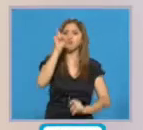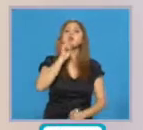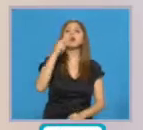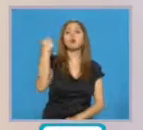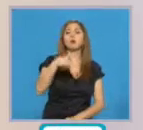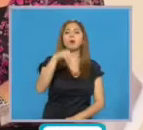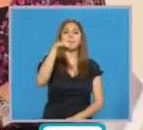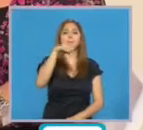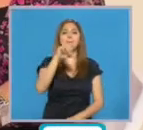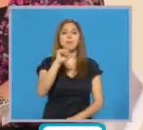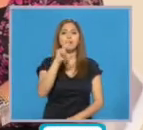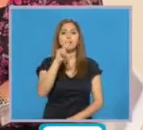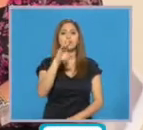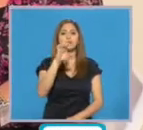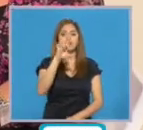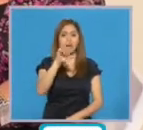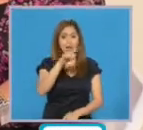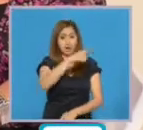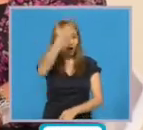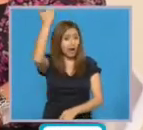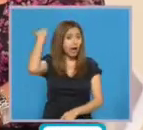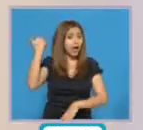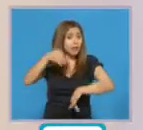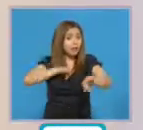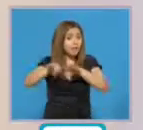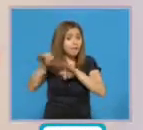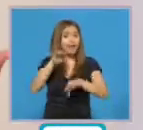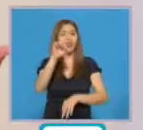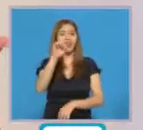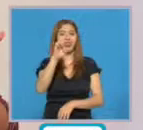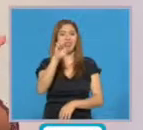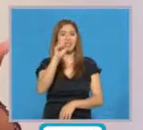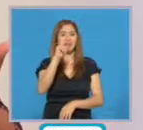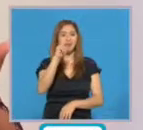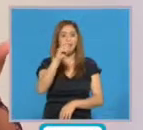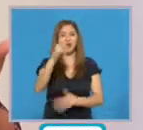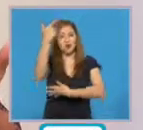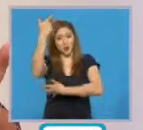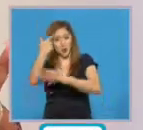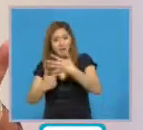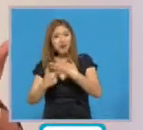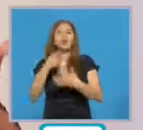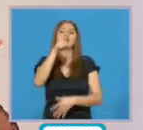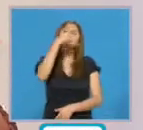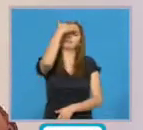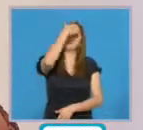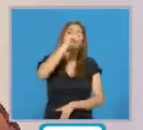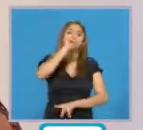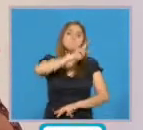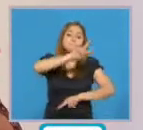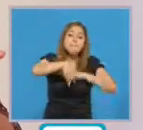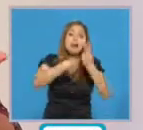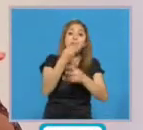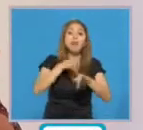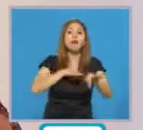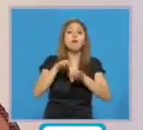trabajaba en un despacho de contabilidad, pero ya saben, tráfico para llegar, clima